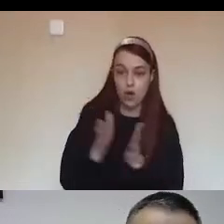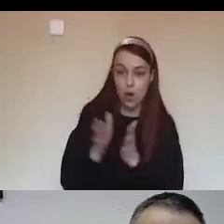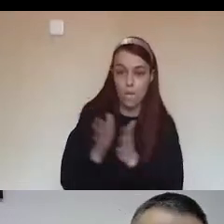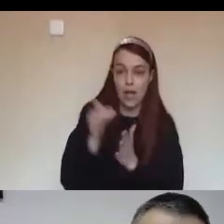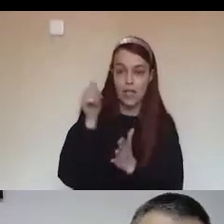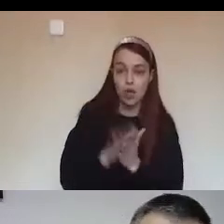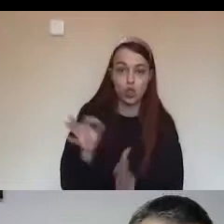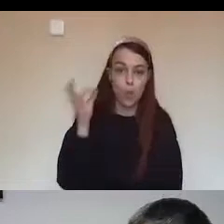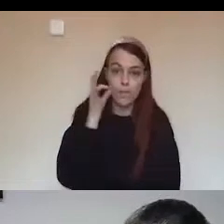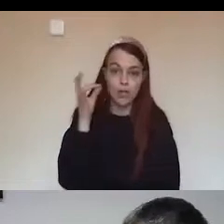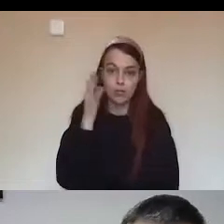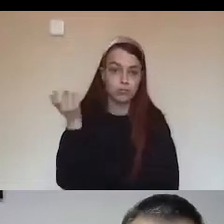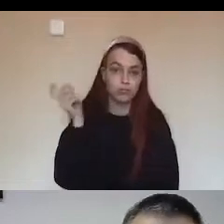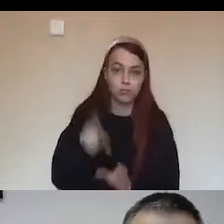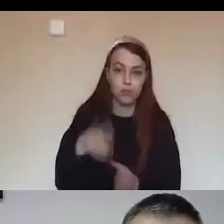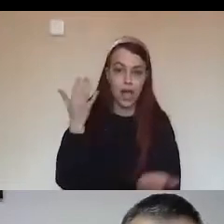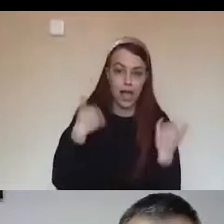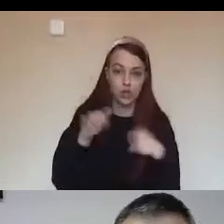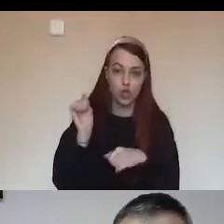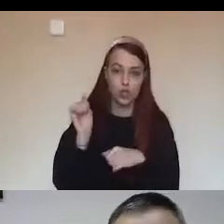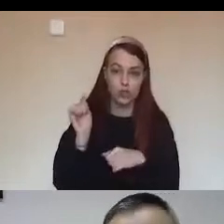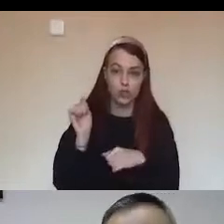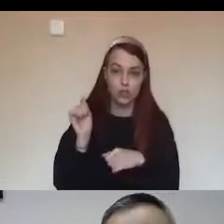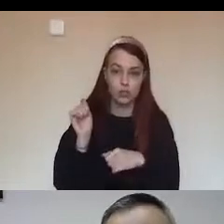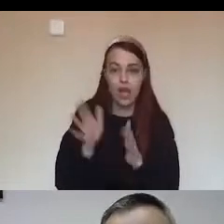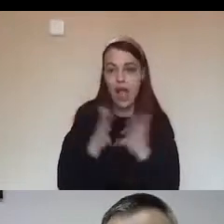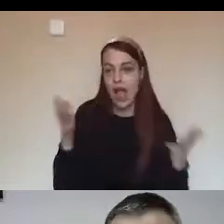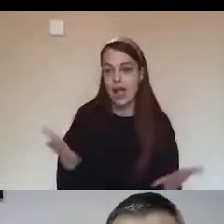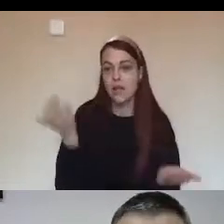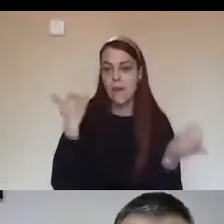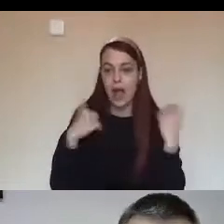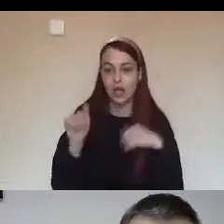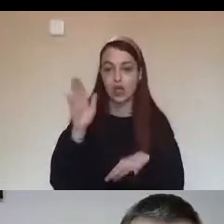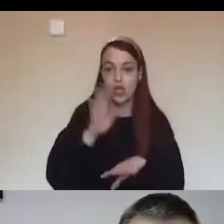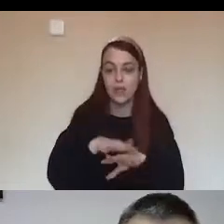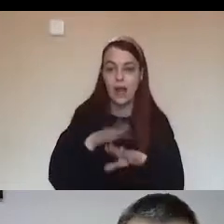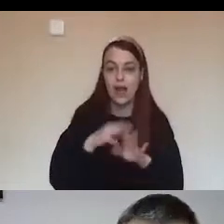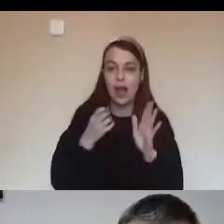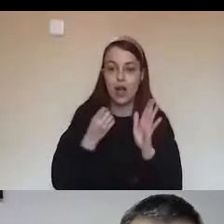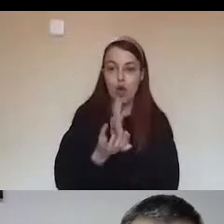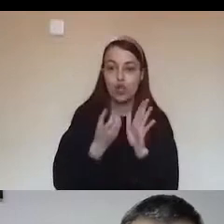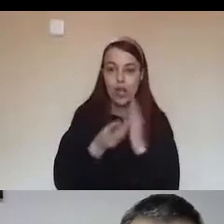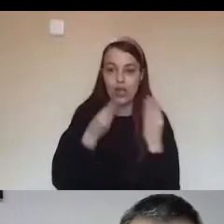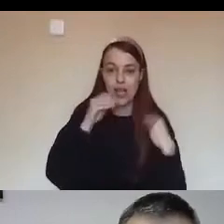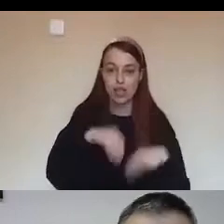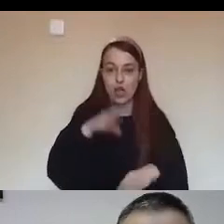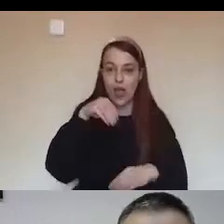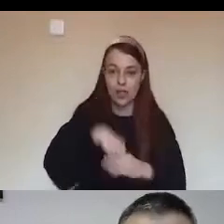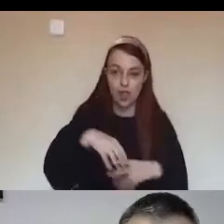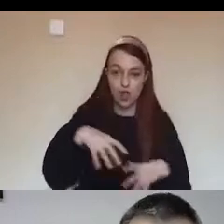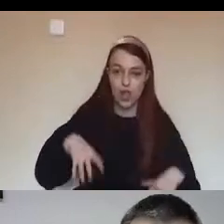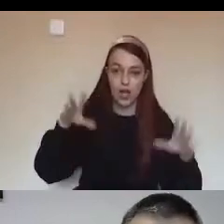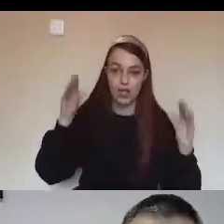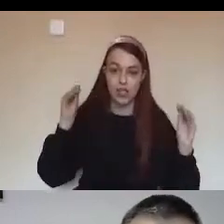sido uno de los actores, de los animactores que han desarrollado, que han hecho en la realidad, o sea, en una